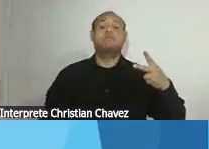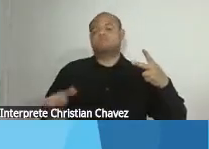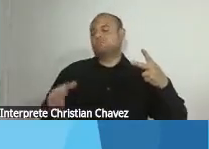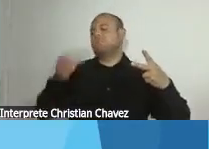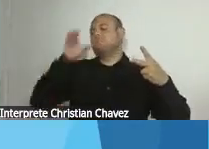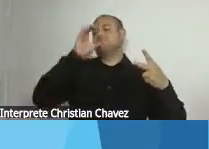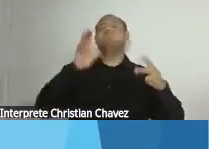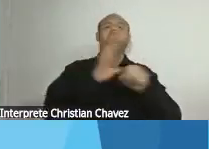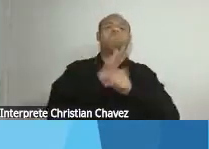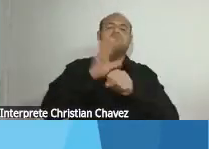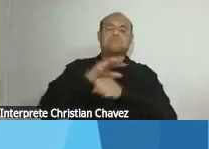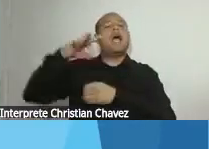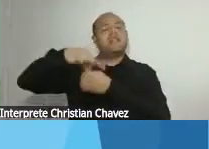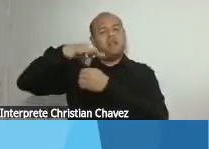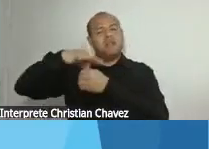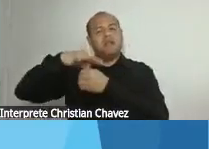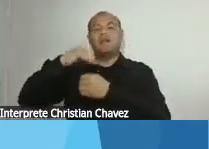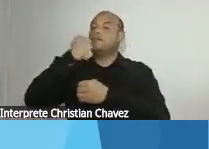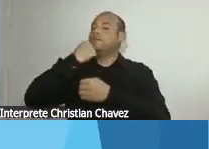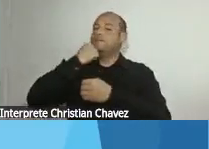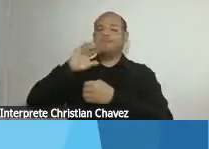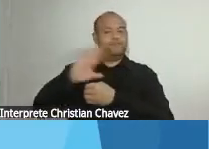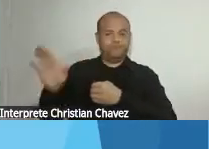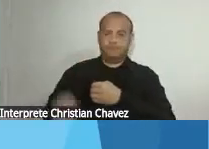azúcar o con algún edulcorante.